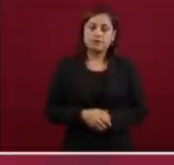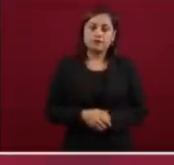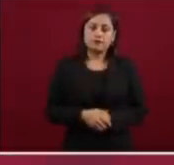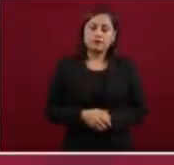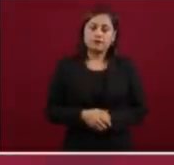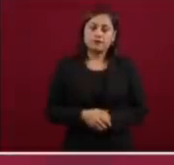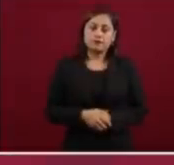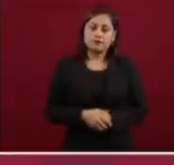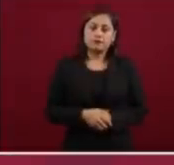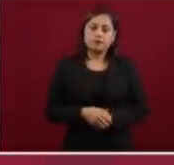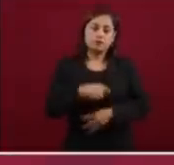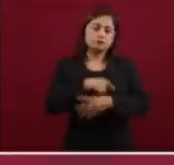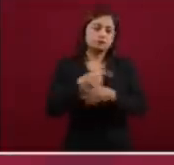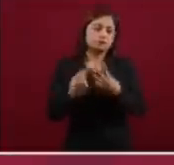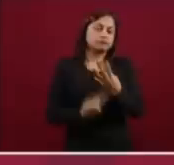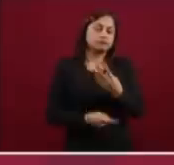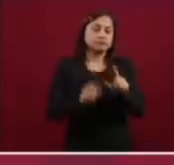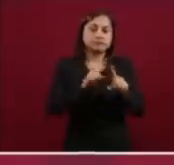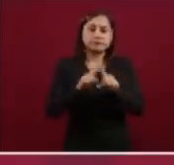de proteínas